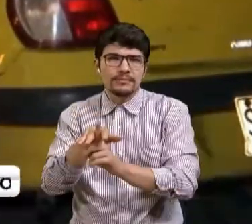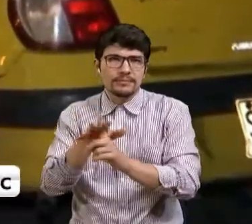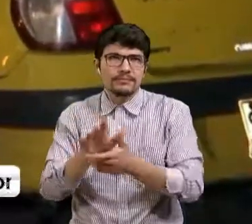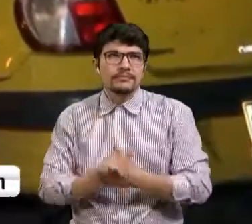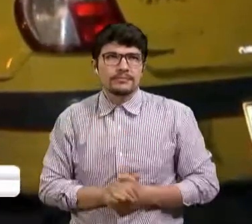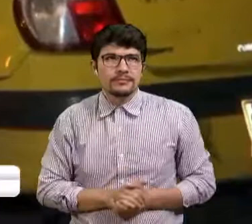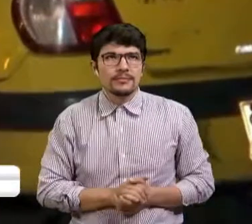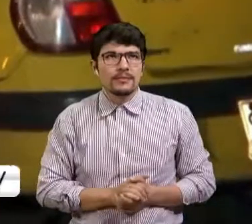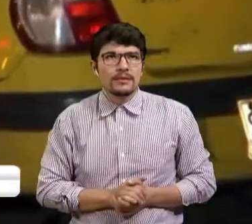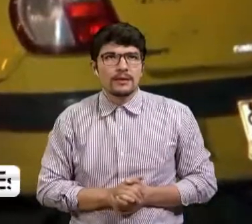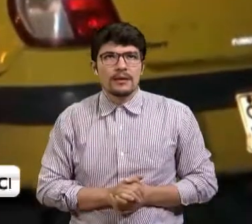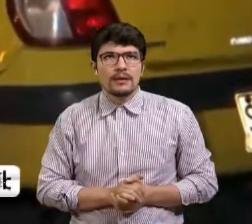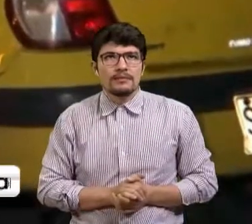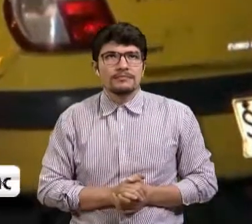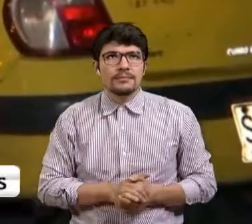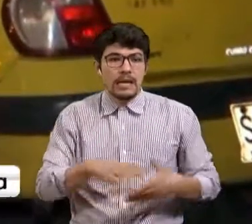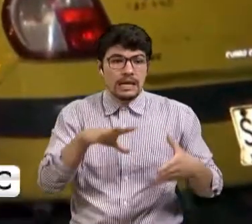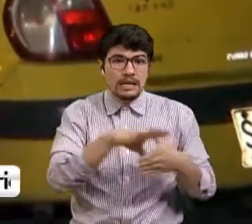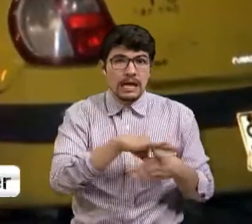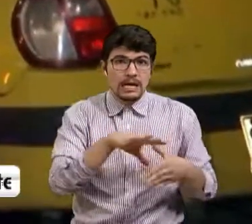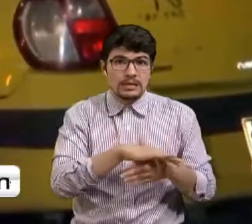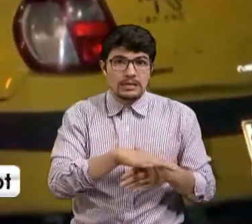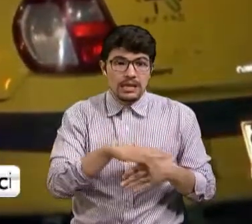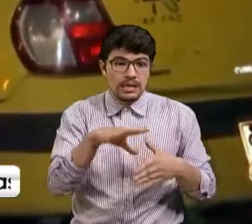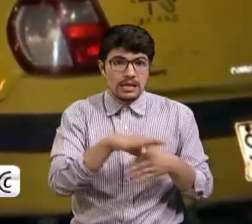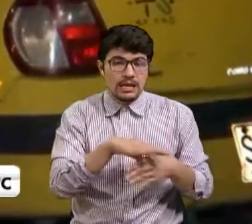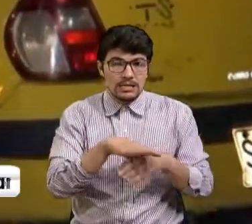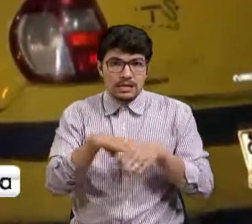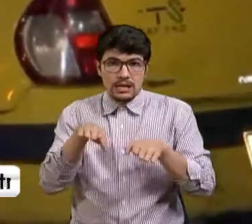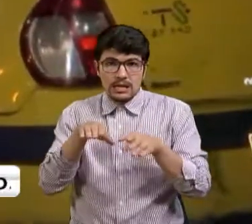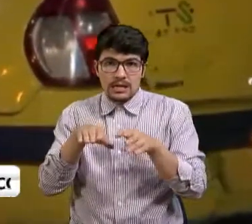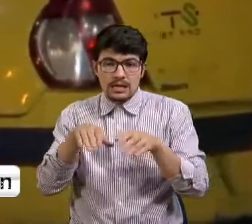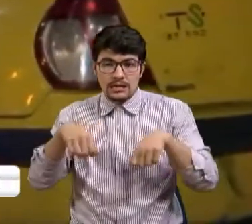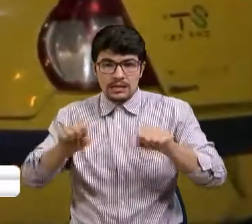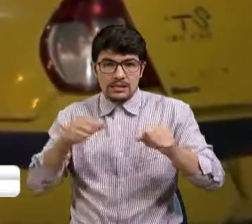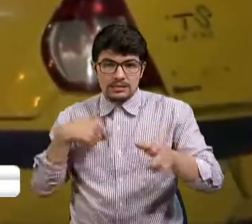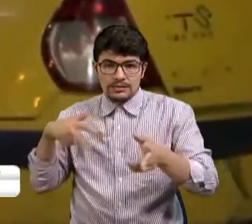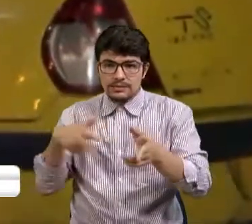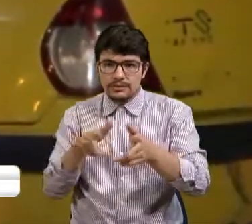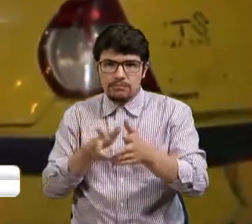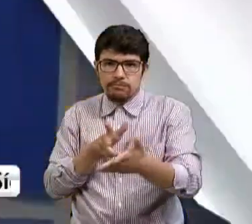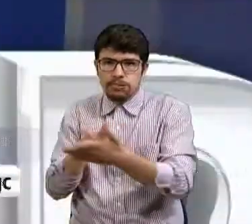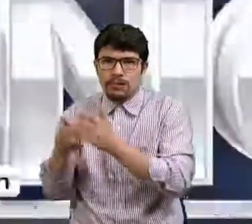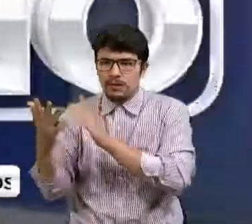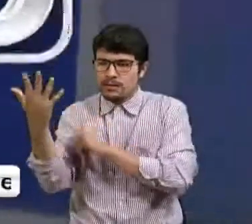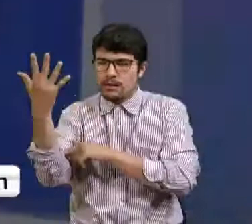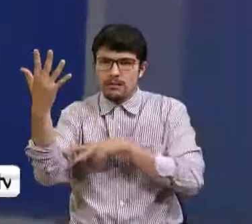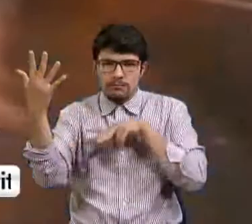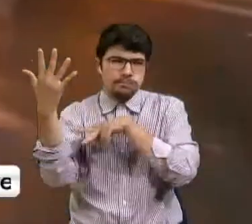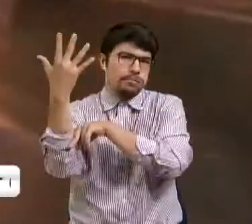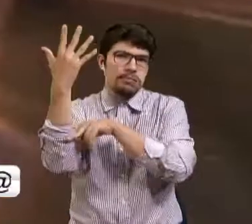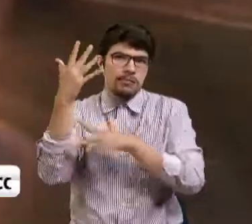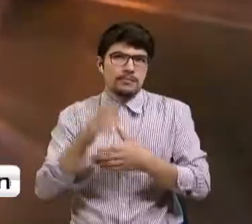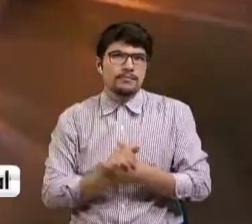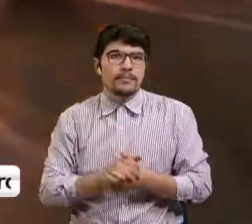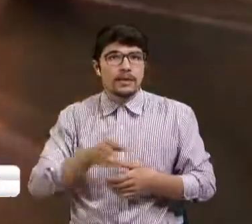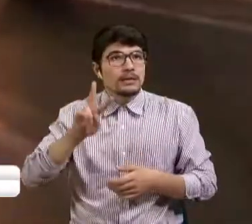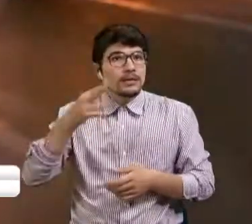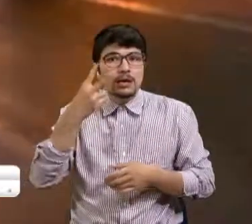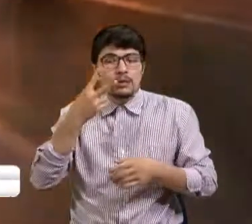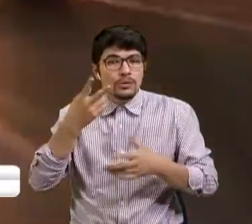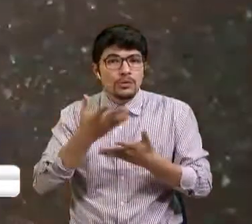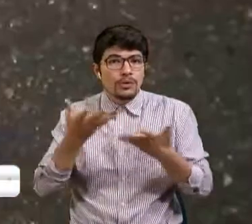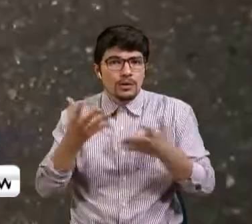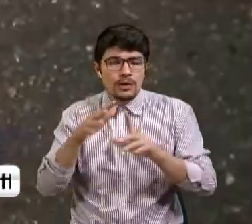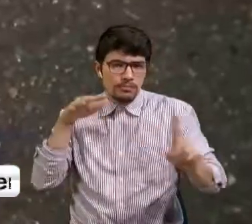del conductor del taxi por evitar golpear una motocicleta hizo que chocara contra un poste de luz el segundo accidente